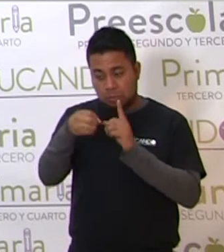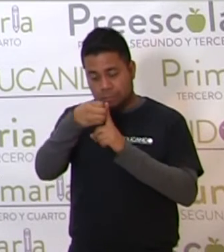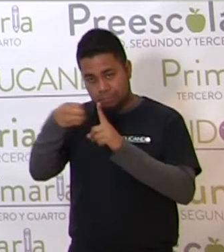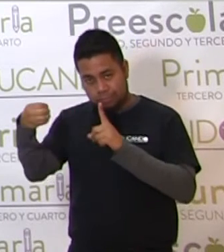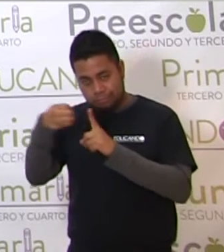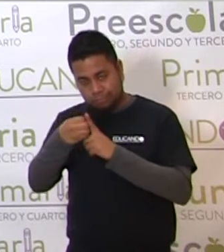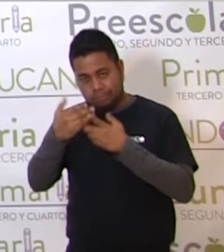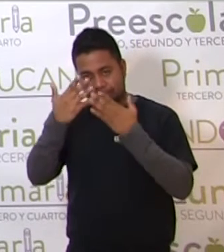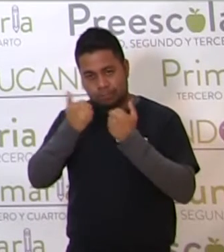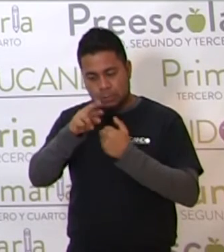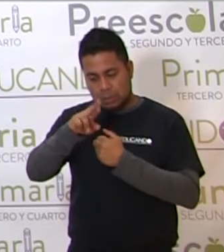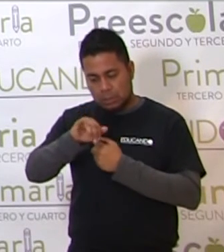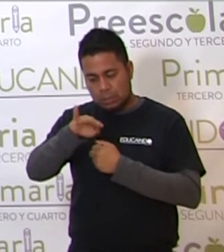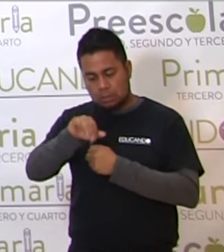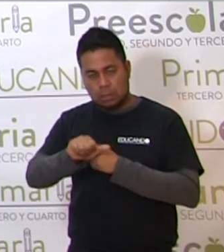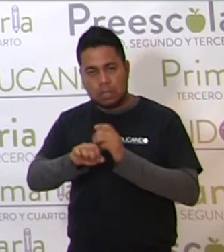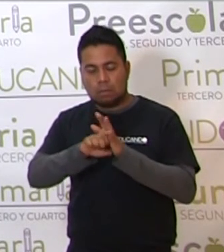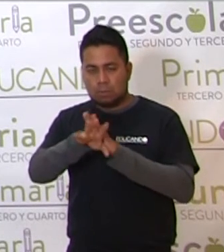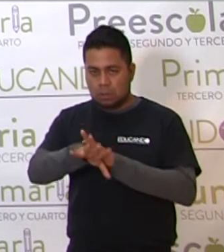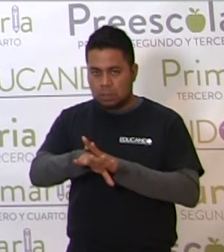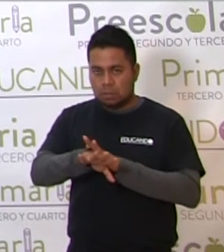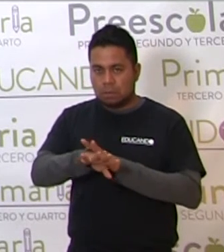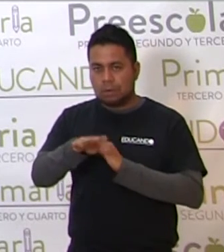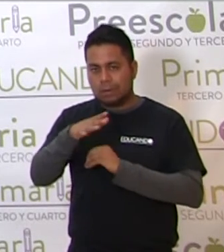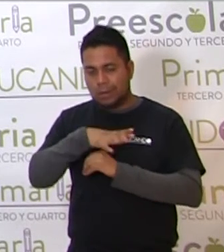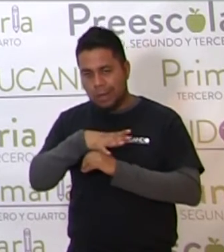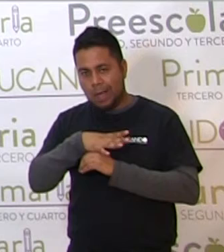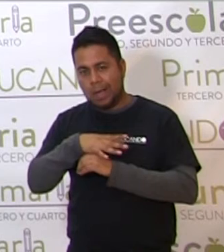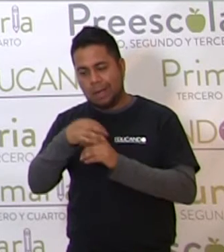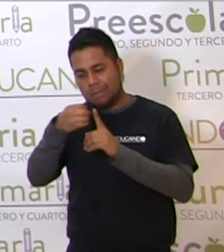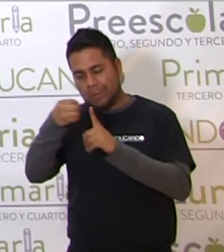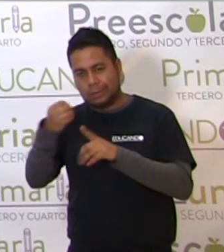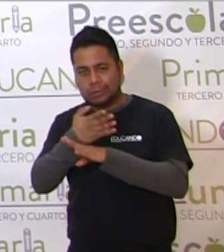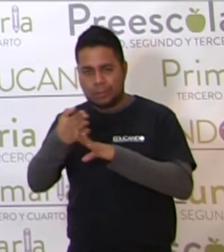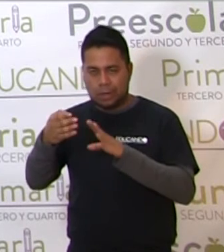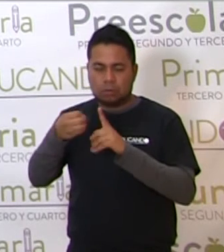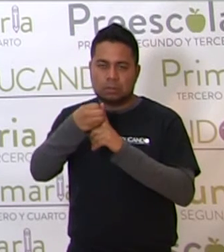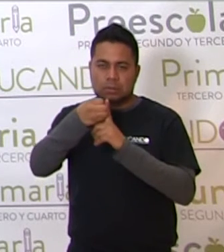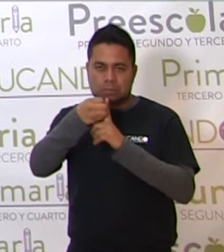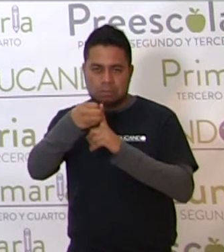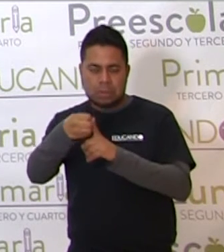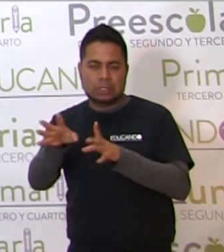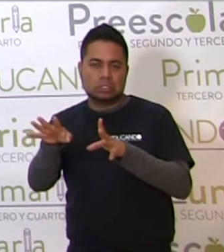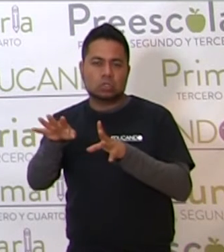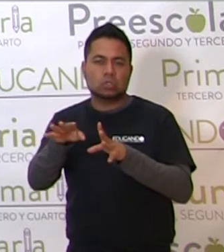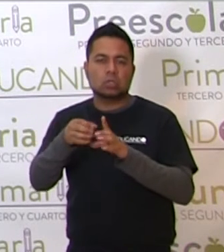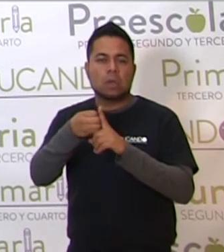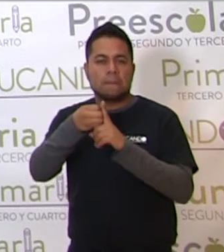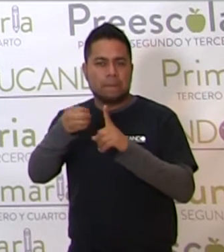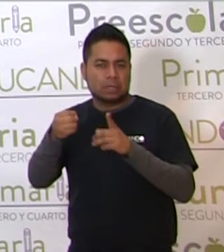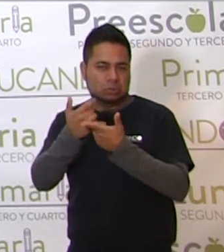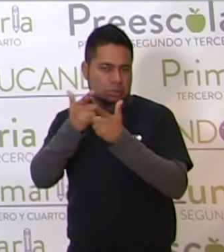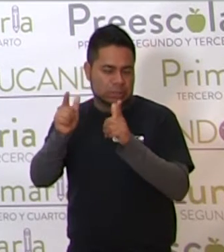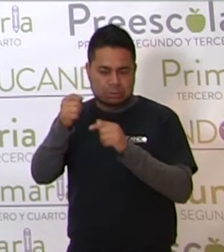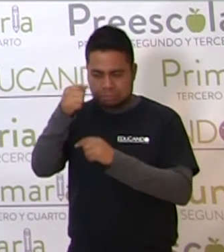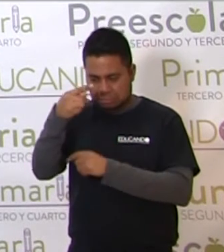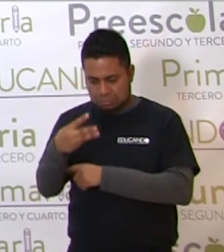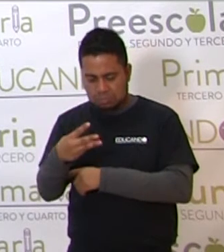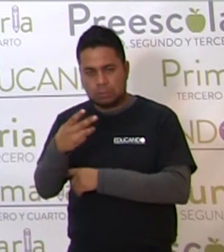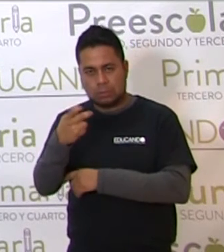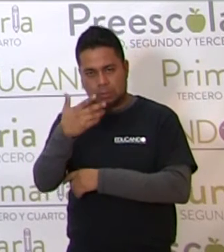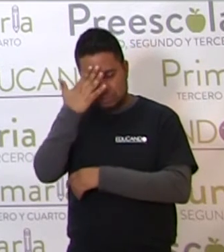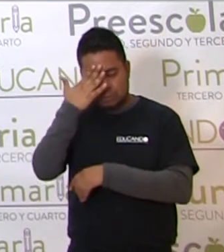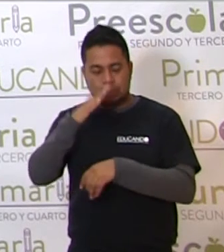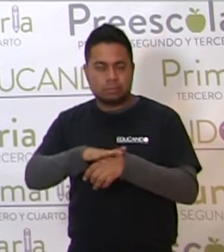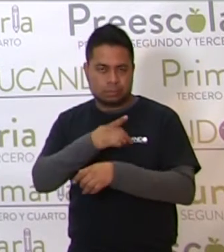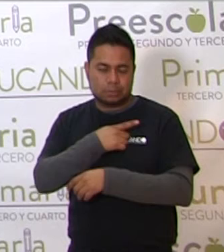tienen rima lo que son los versos blancos los versos sueltos y los versos libres eso lo tienes que